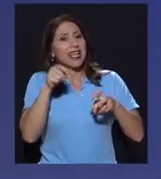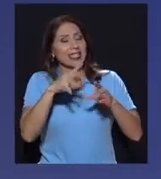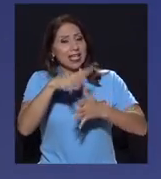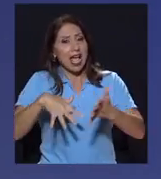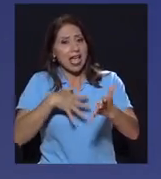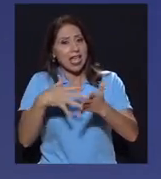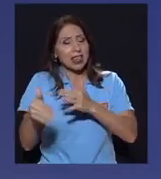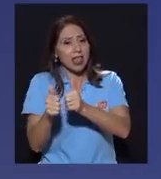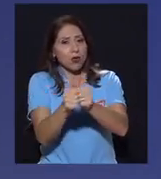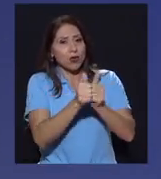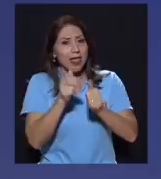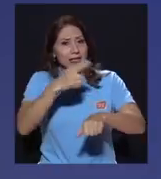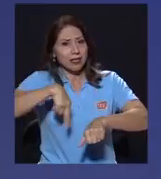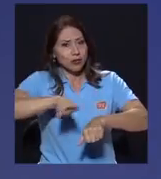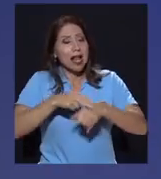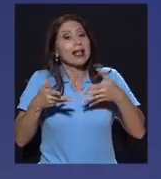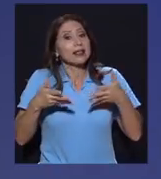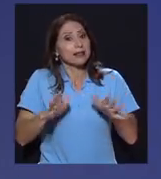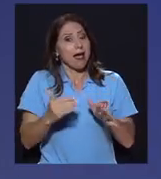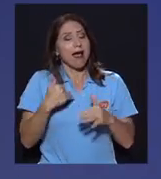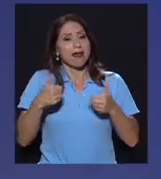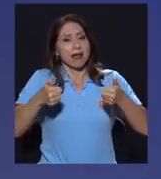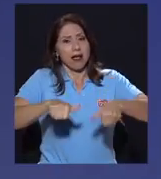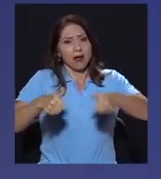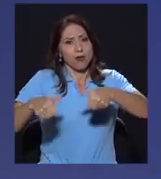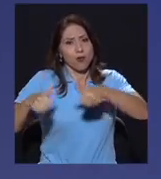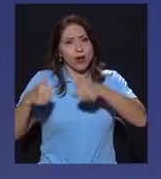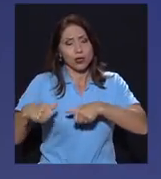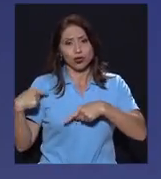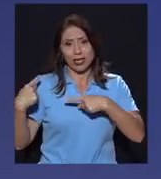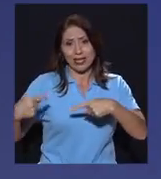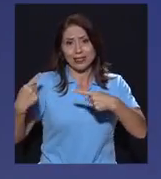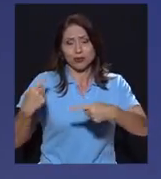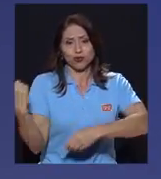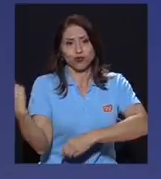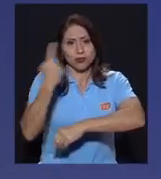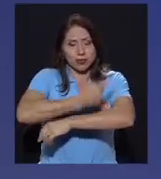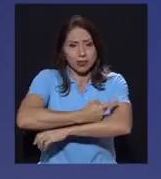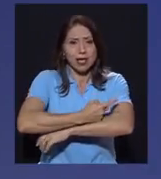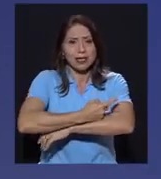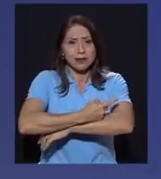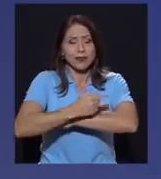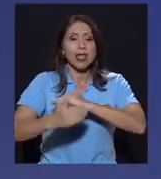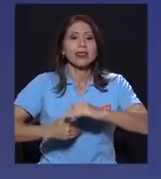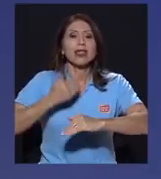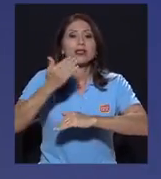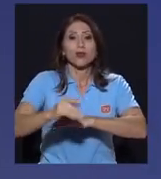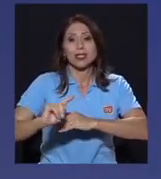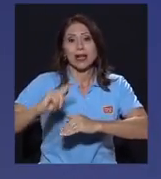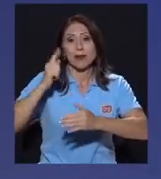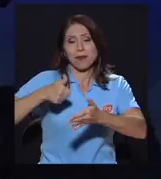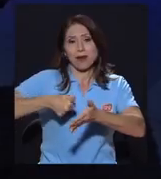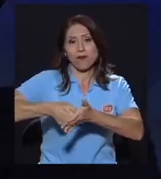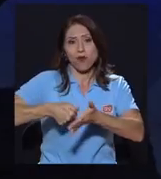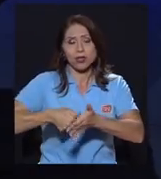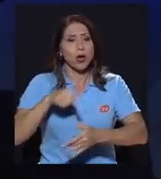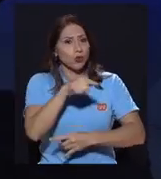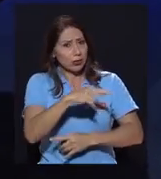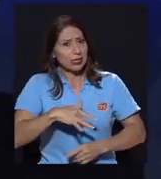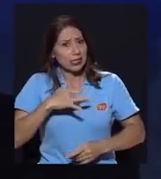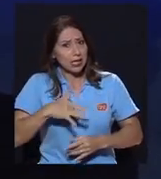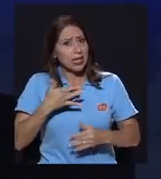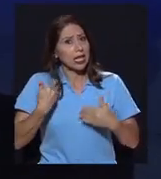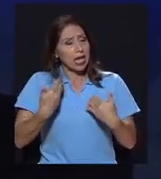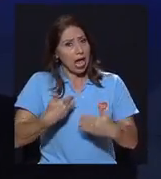de unidad nacional hay acuerdos ya que se vienen desarrollando en estos días después de la primera ronda en la que